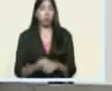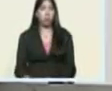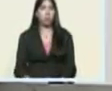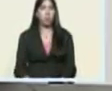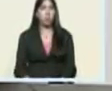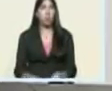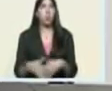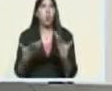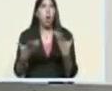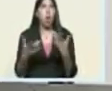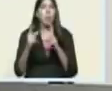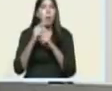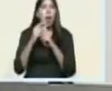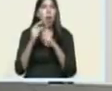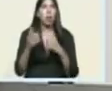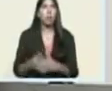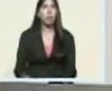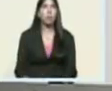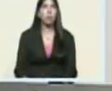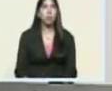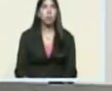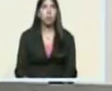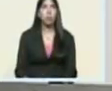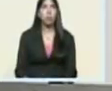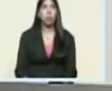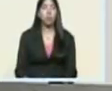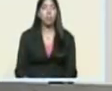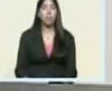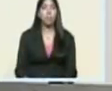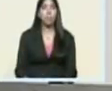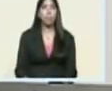llama? Desfachatez, entreguismo,